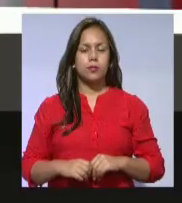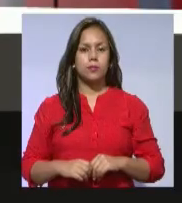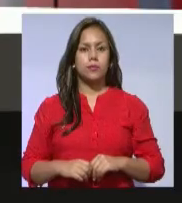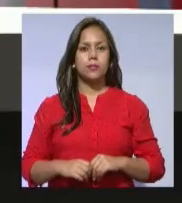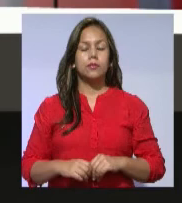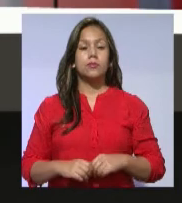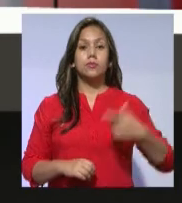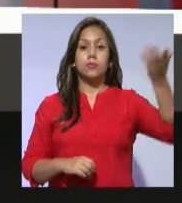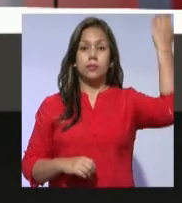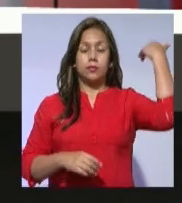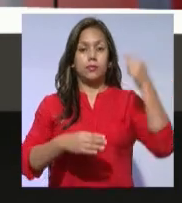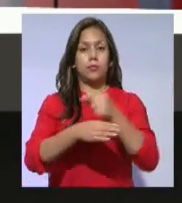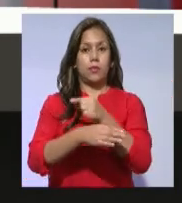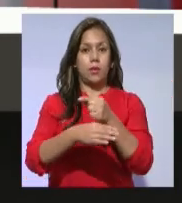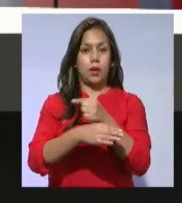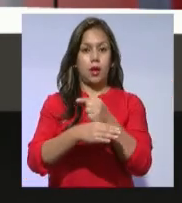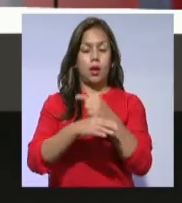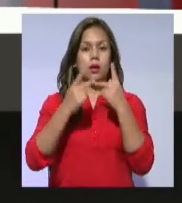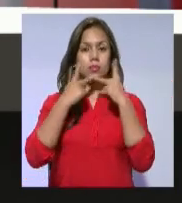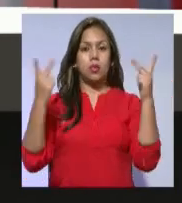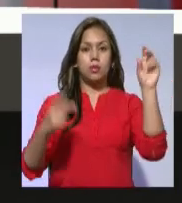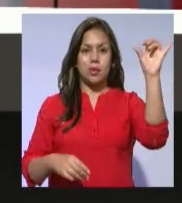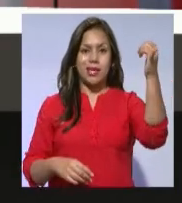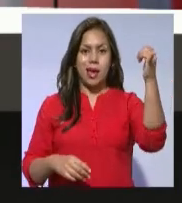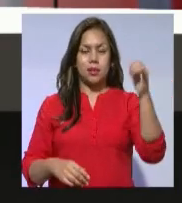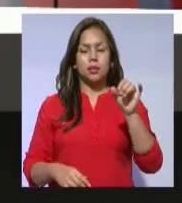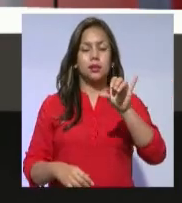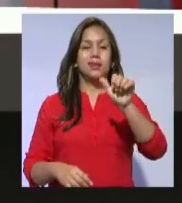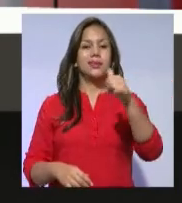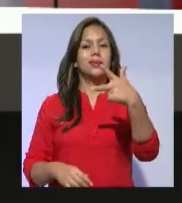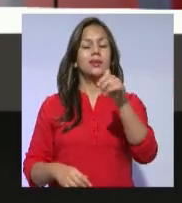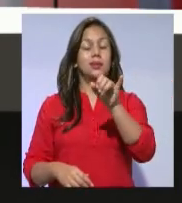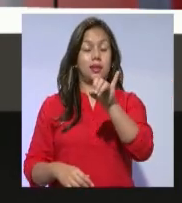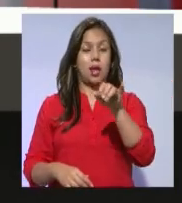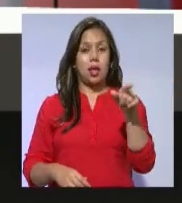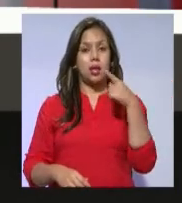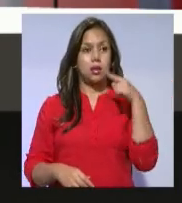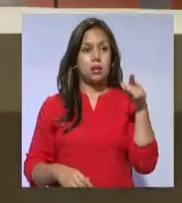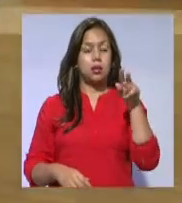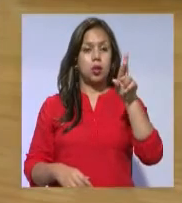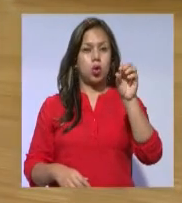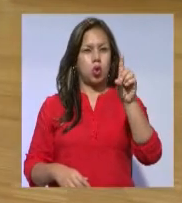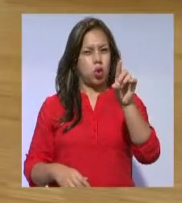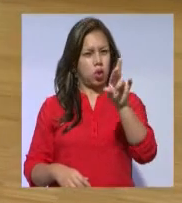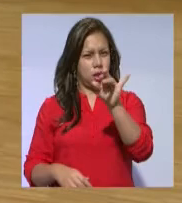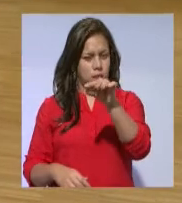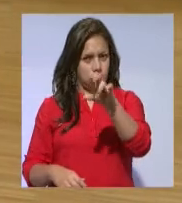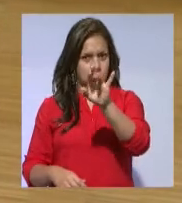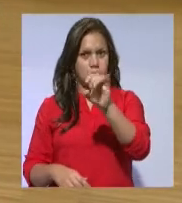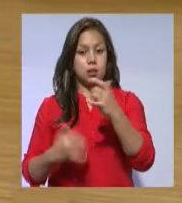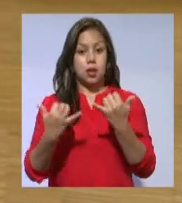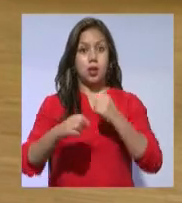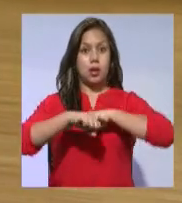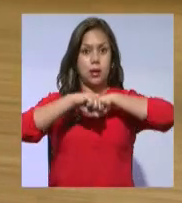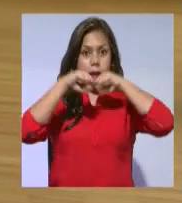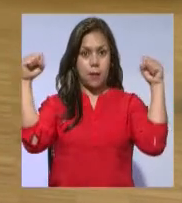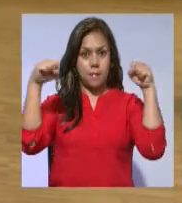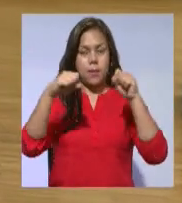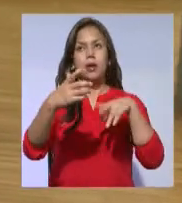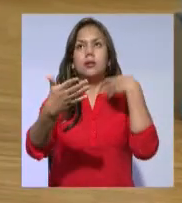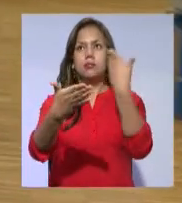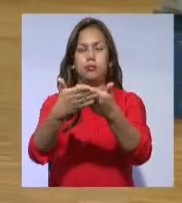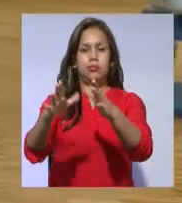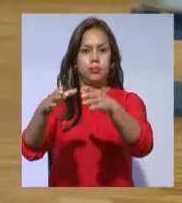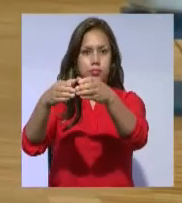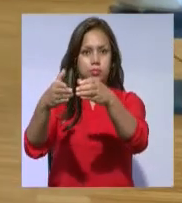el ex gerente de la empresa pública héctor rodríguez fue recibido por la comisión de educación de la asamblea esta mañana en un